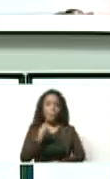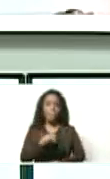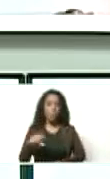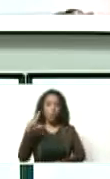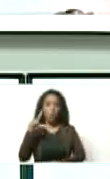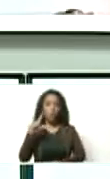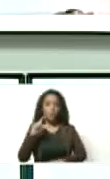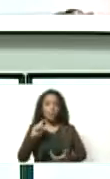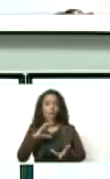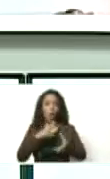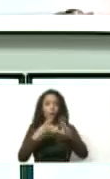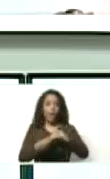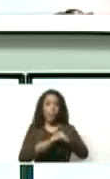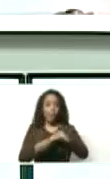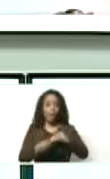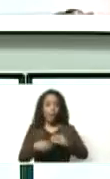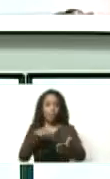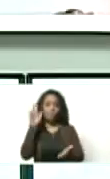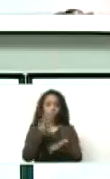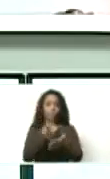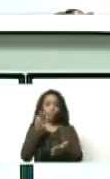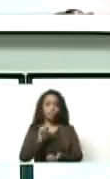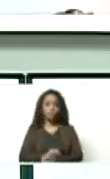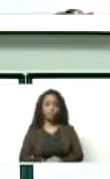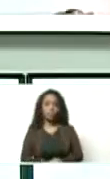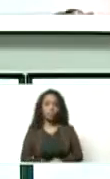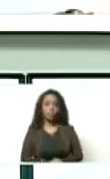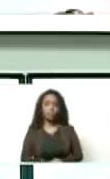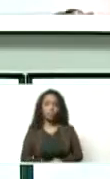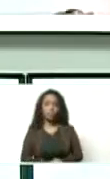de los CLAP. Aprobado.